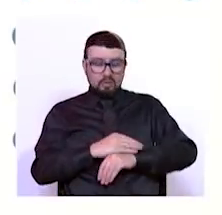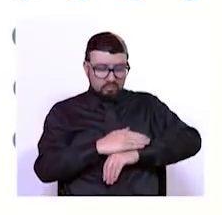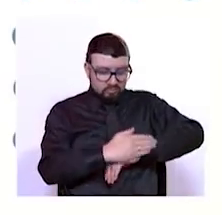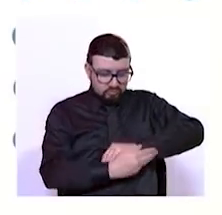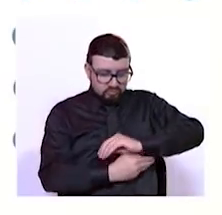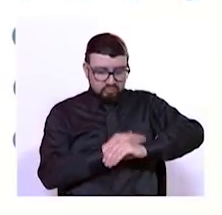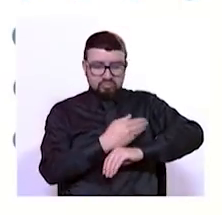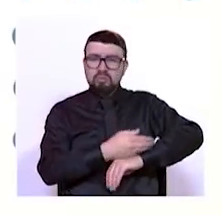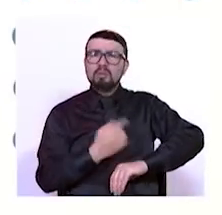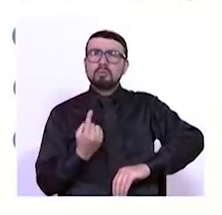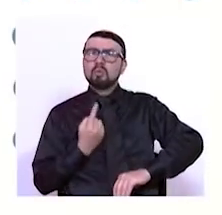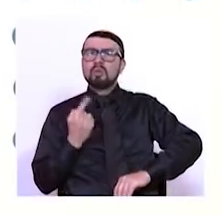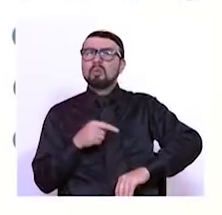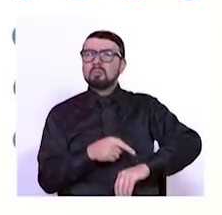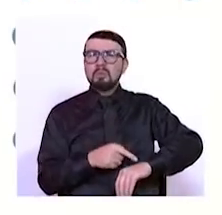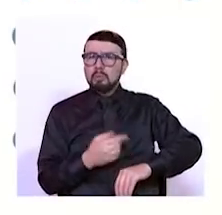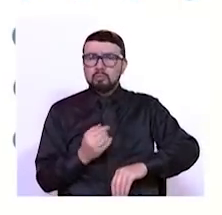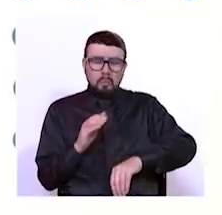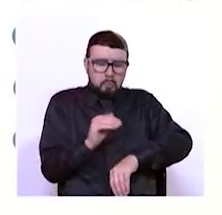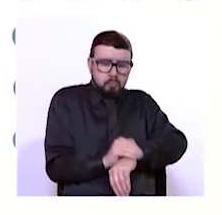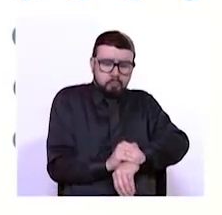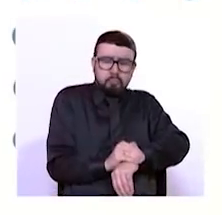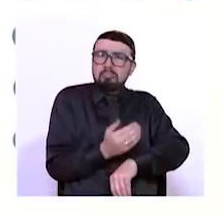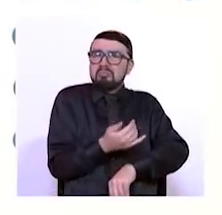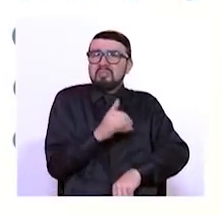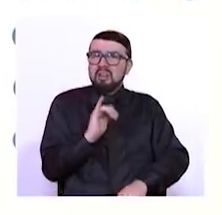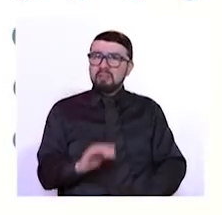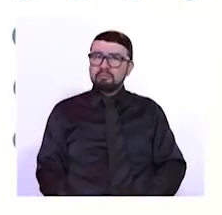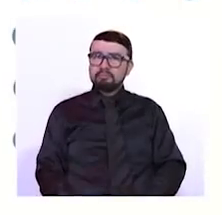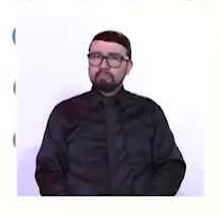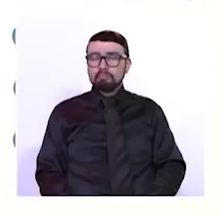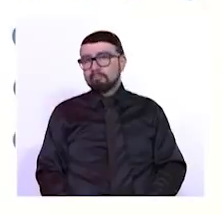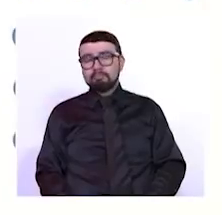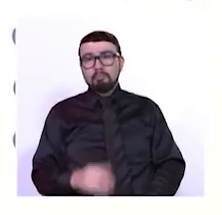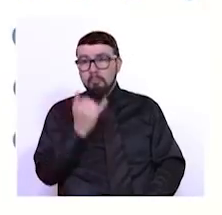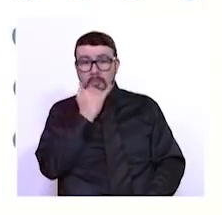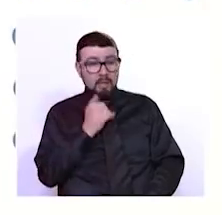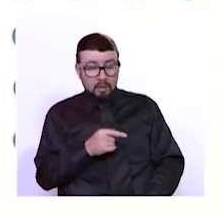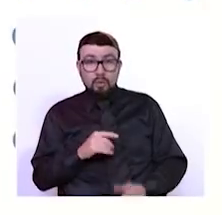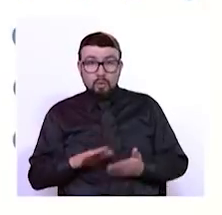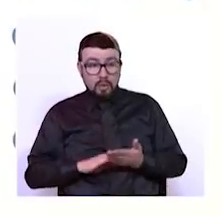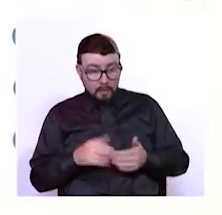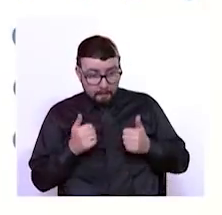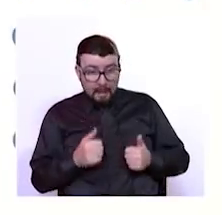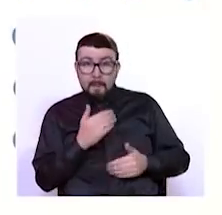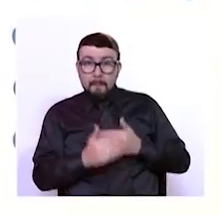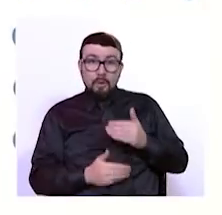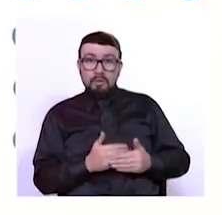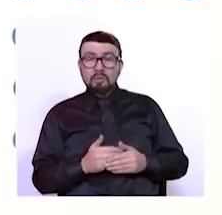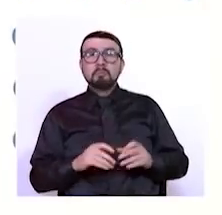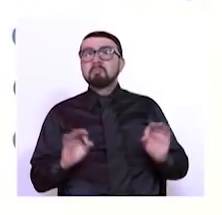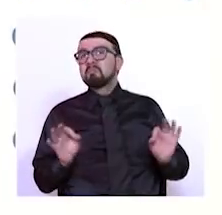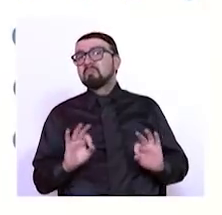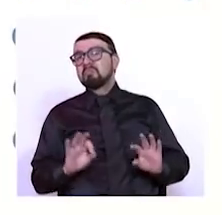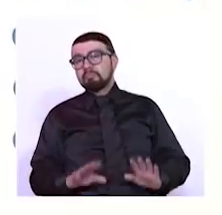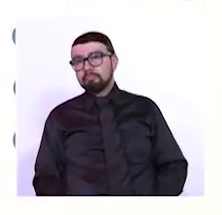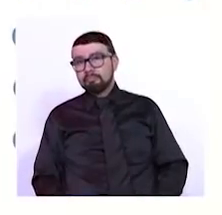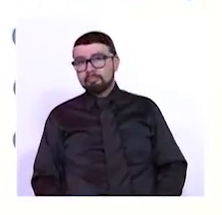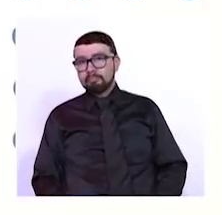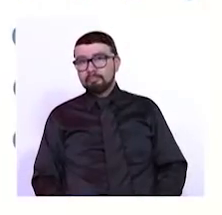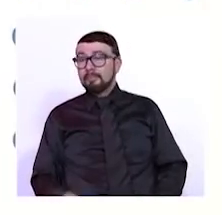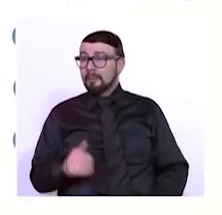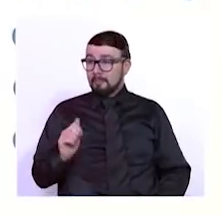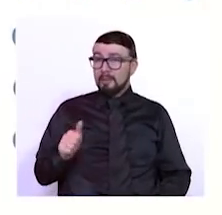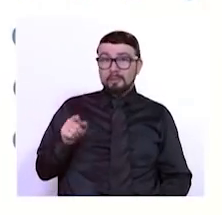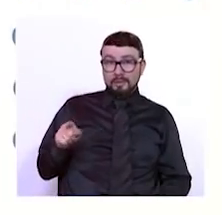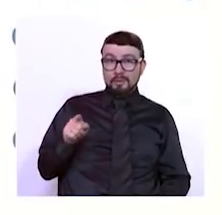vendaje suelto, es cubrir una gasa o una herida, pero no está haciendo un buen proceso. Entonces, lo que decía el doctor